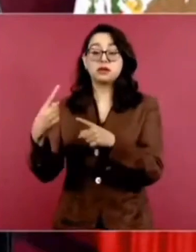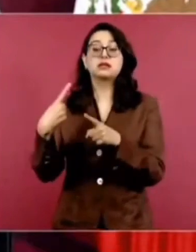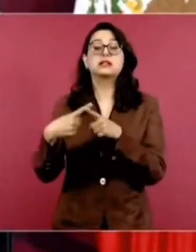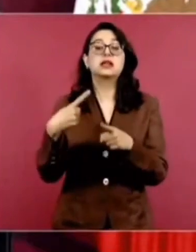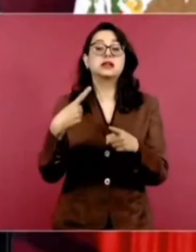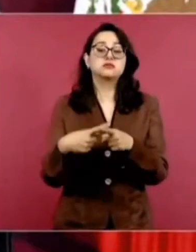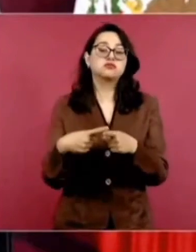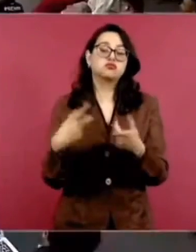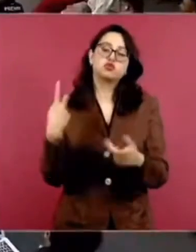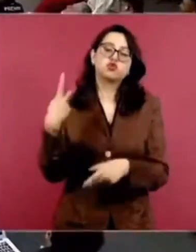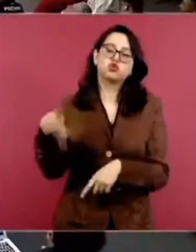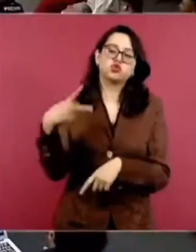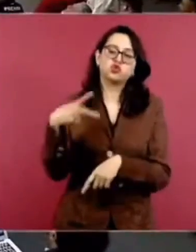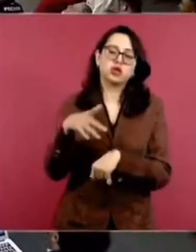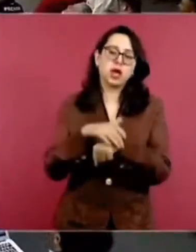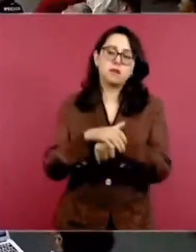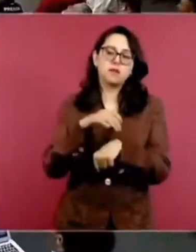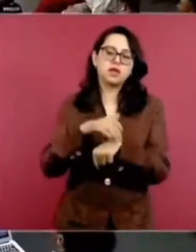por